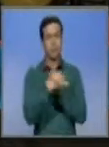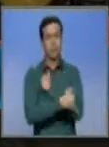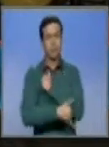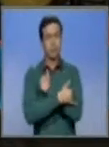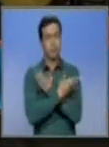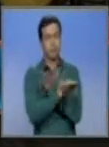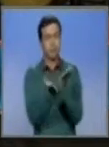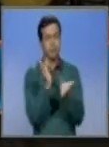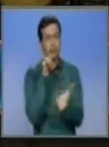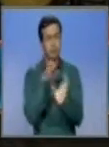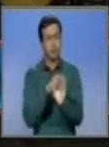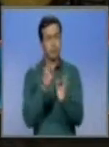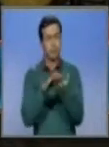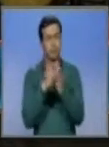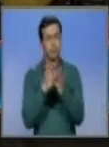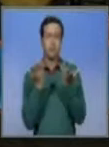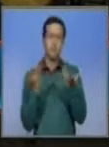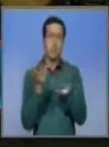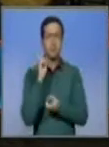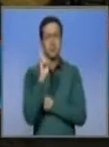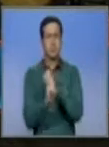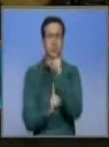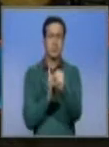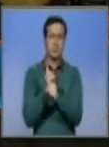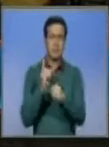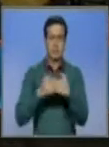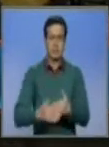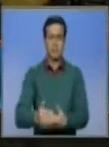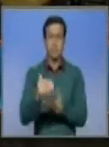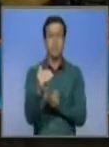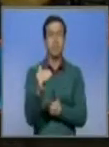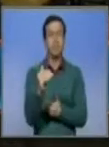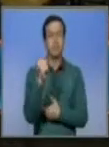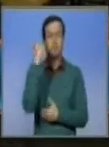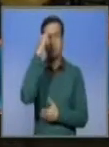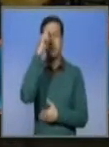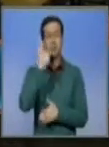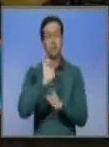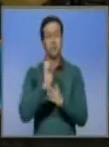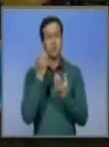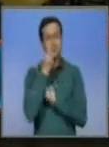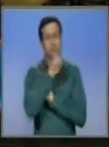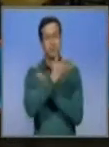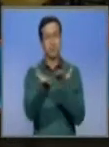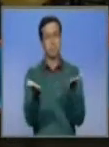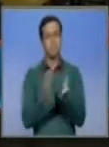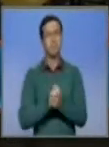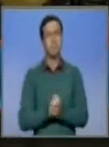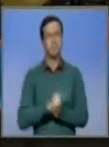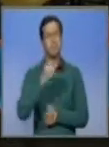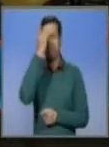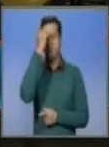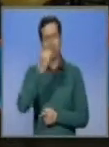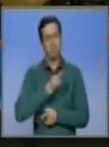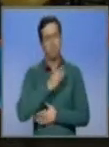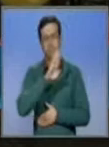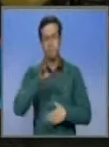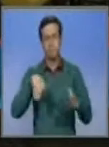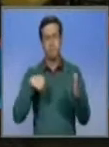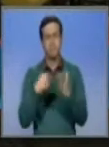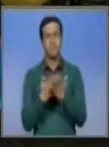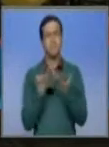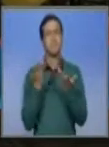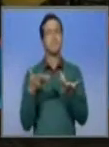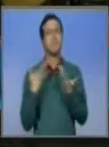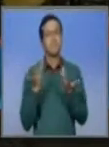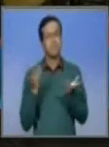comunidad. Básicamente, este mandato dura un año y el gobierno ecuatoriano ha manifestado que la intención en toda esta jornada será la